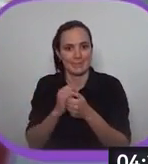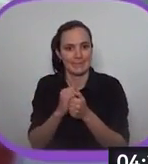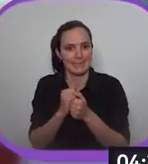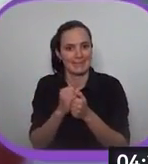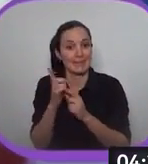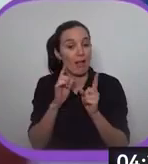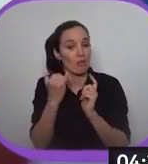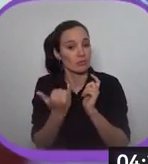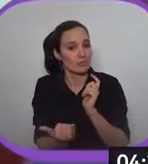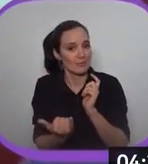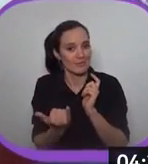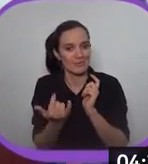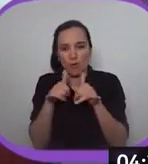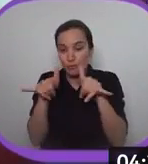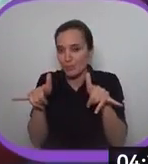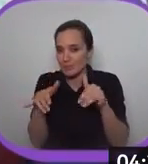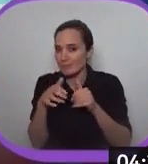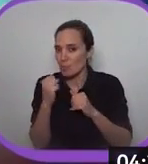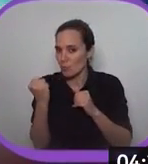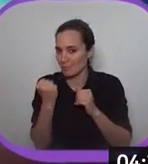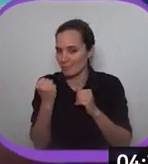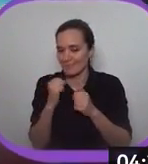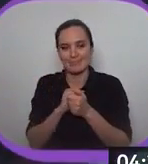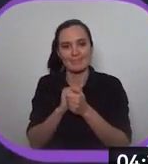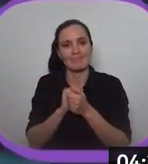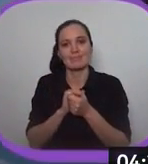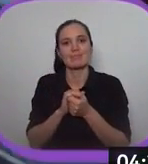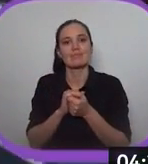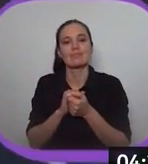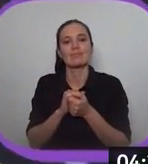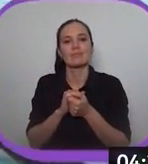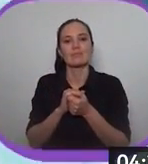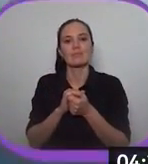Sage, volvimos. Y tengo movitásticas noticias.